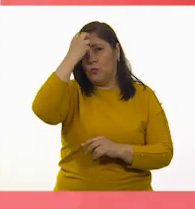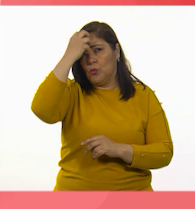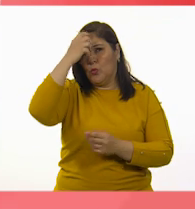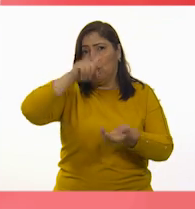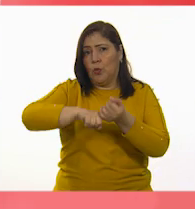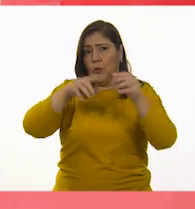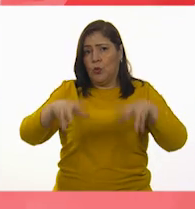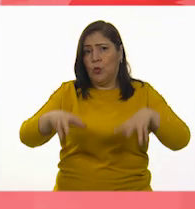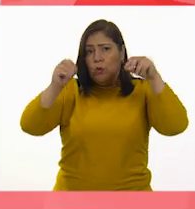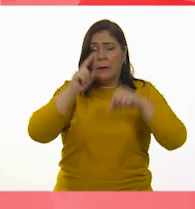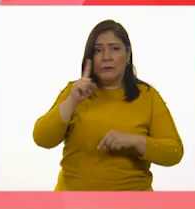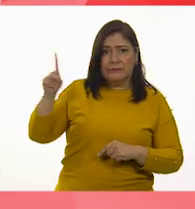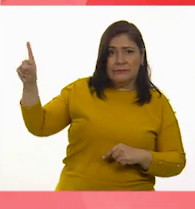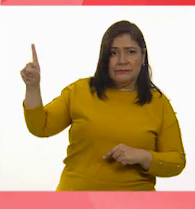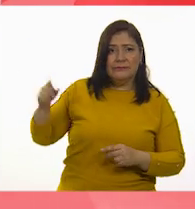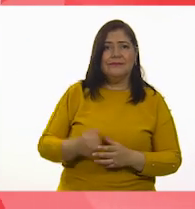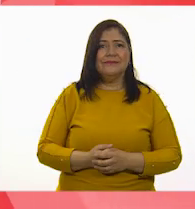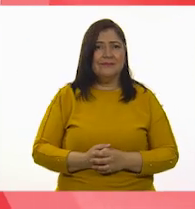el cual nos encontramos hoy.